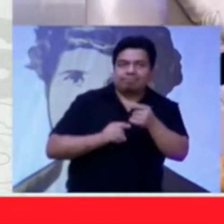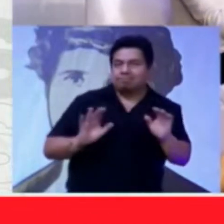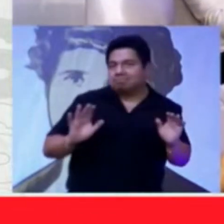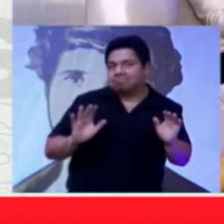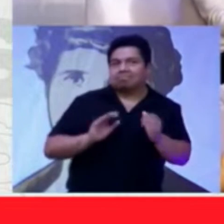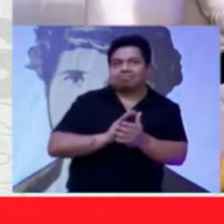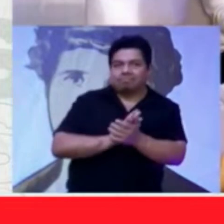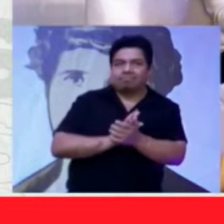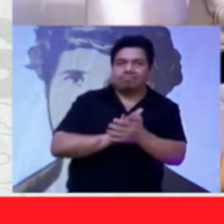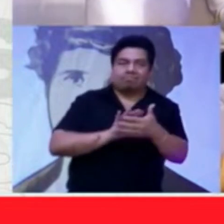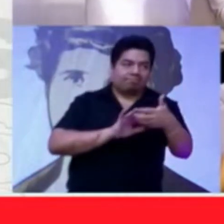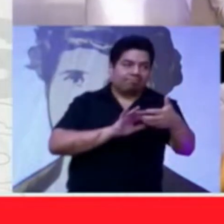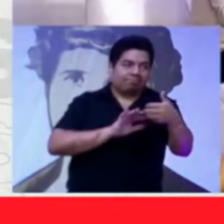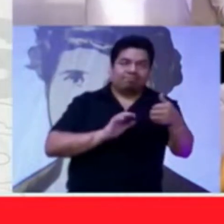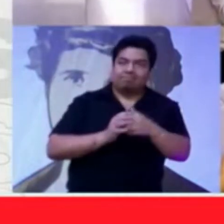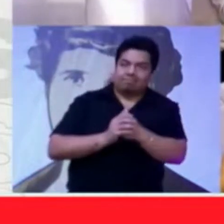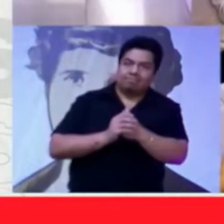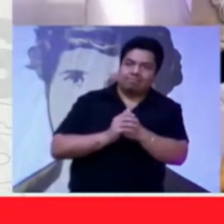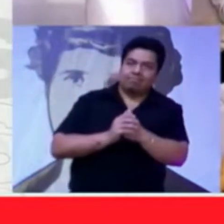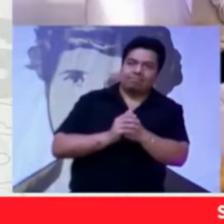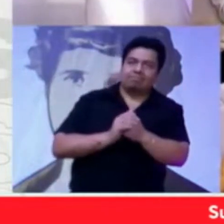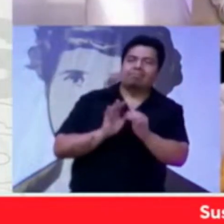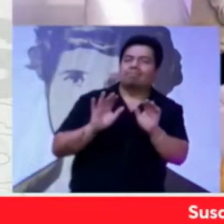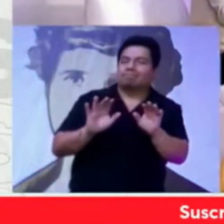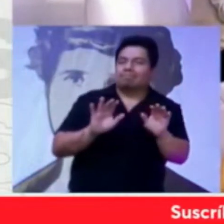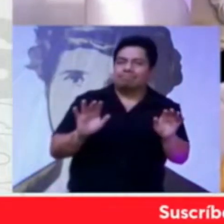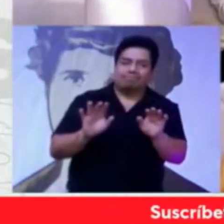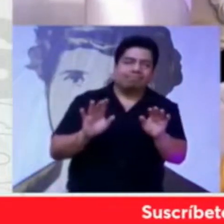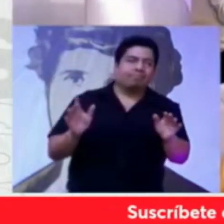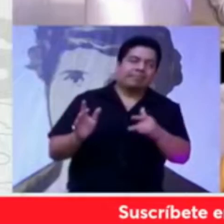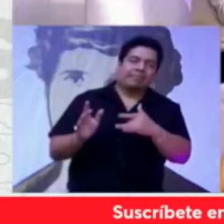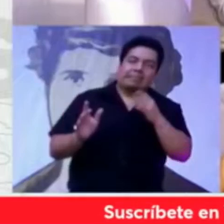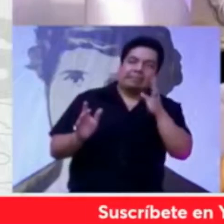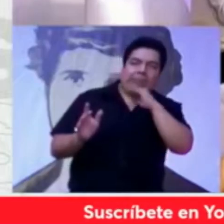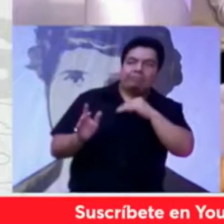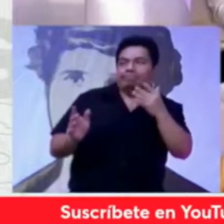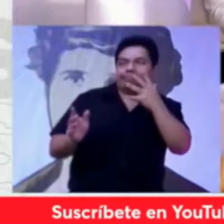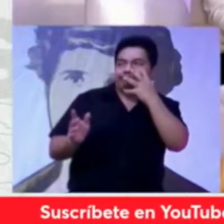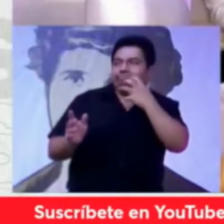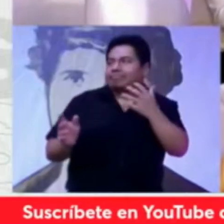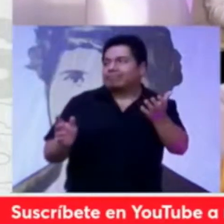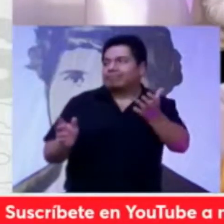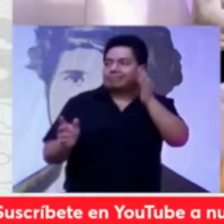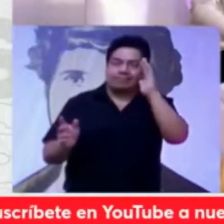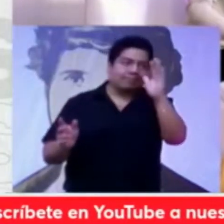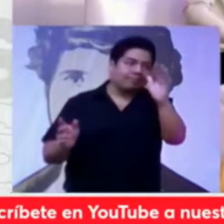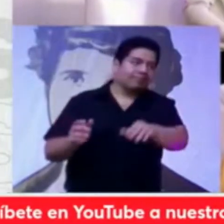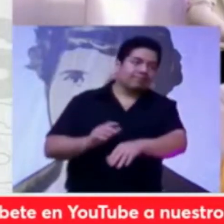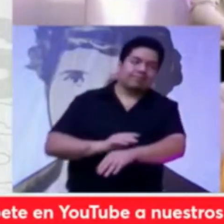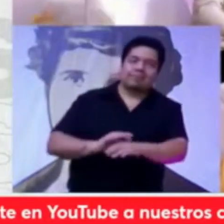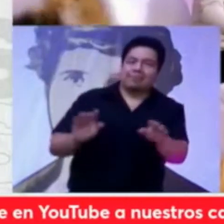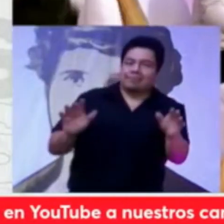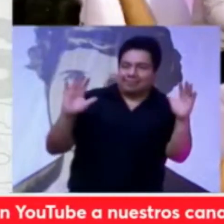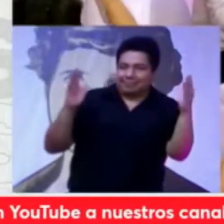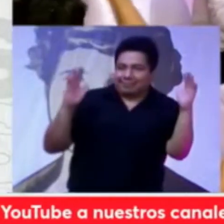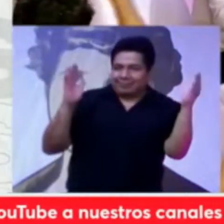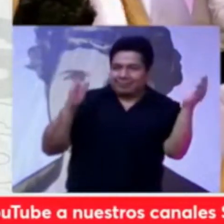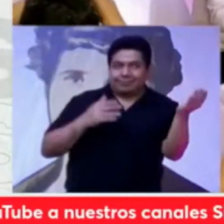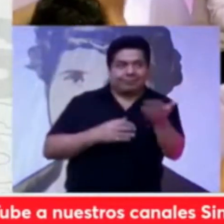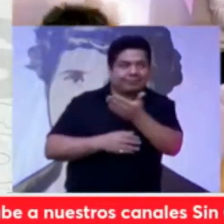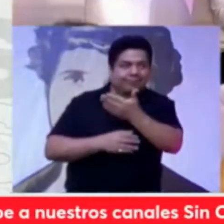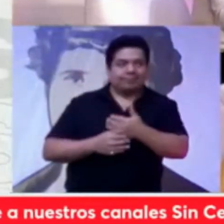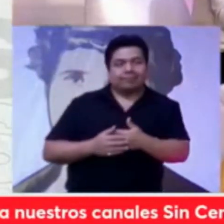Llegaste tarde pero me da mucha ya me hicieron sentir mal A ver aplauso para aplauso para vicete